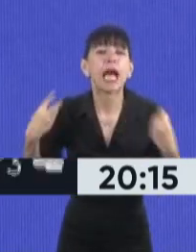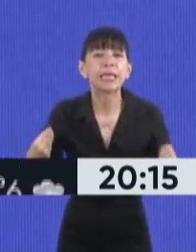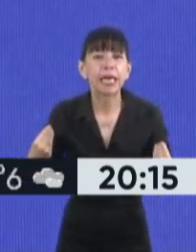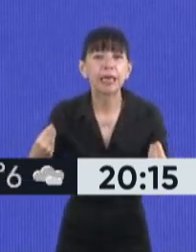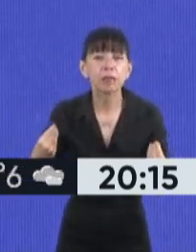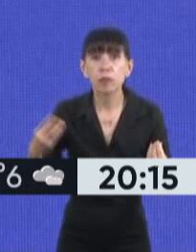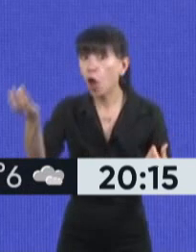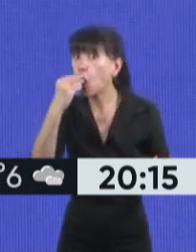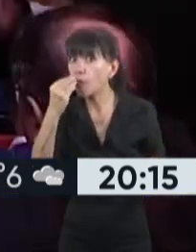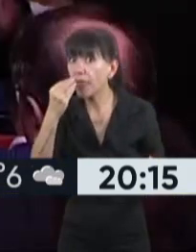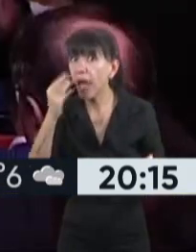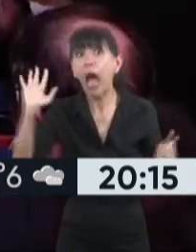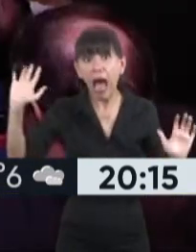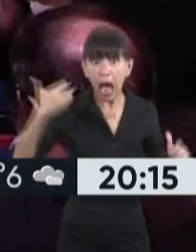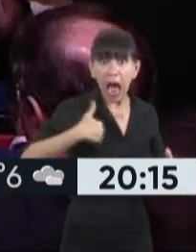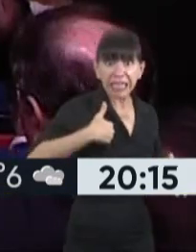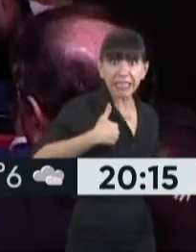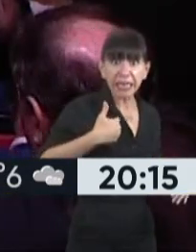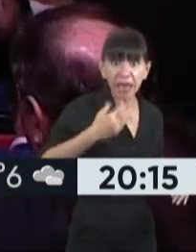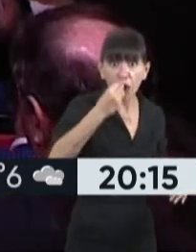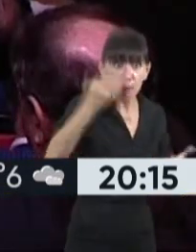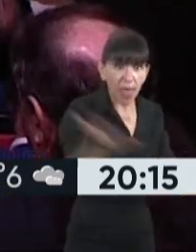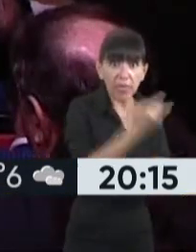¿Necesita alimentos? Argentina los produce.